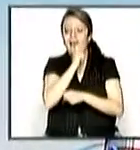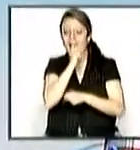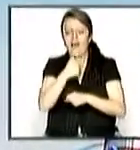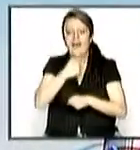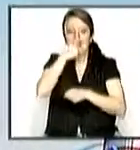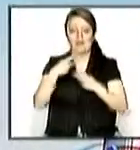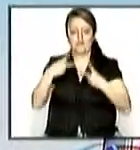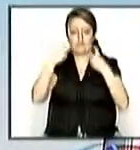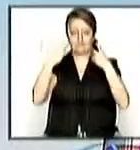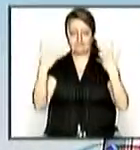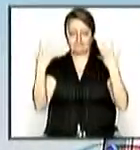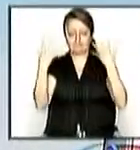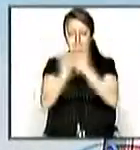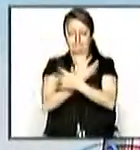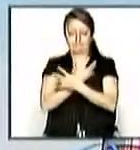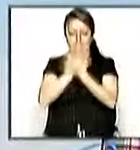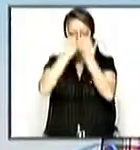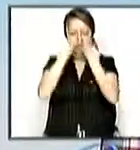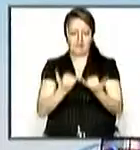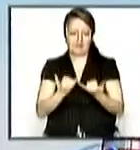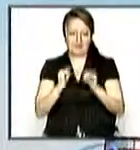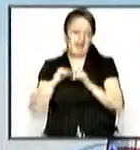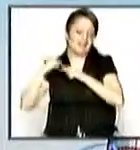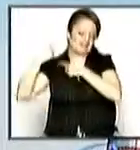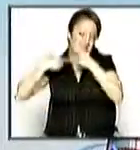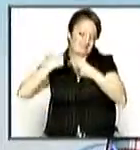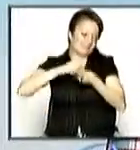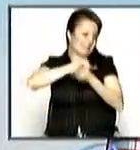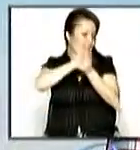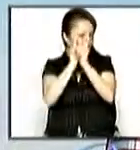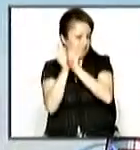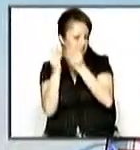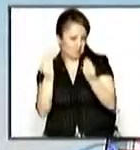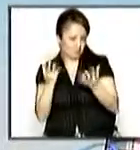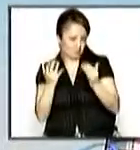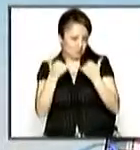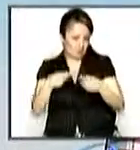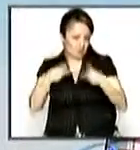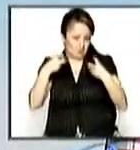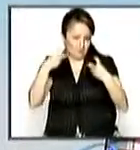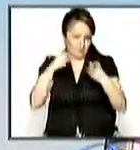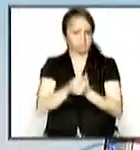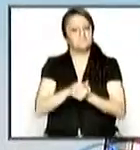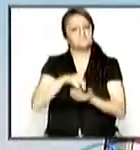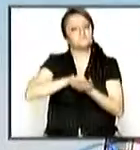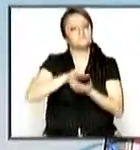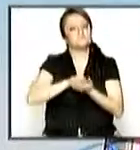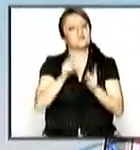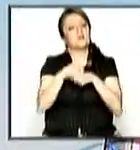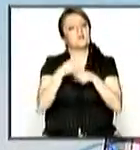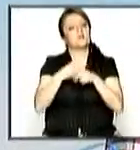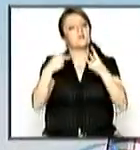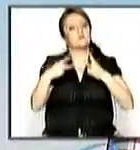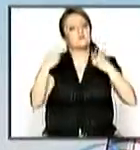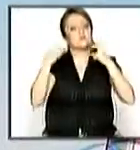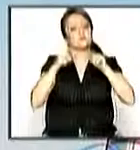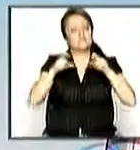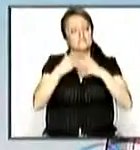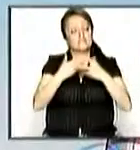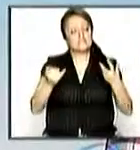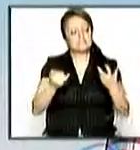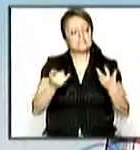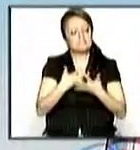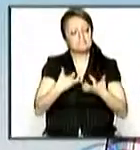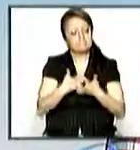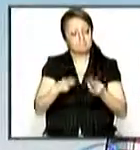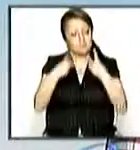dientes. Y afortunadamente todos estos conceptos han cambiado. Como han cambiado todos estos aparatos, a nosotros nos llegan personas a la